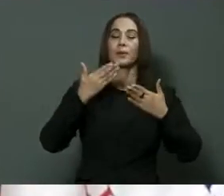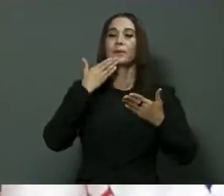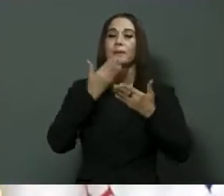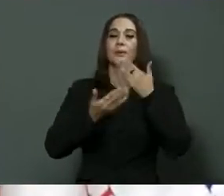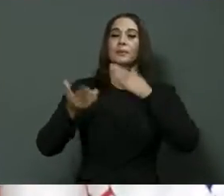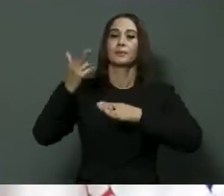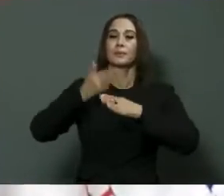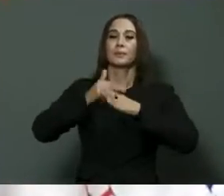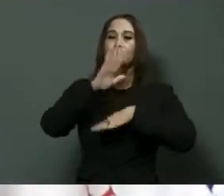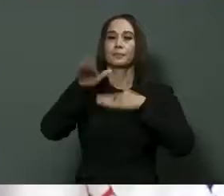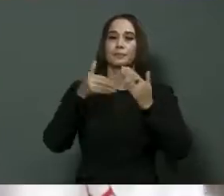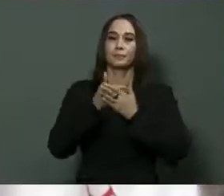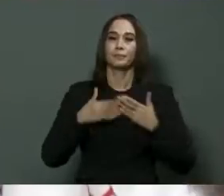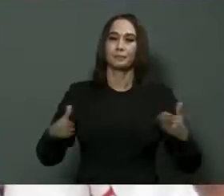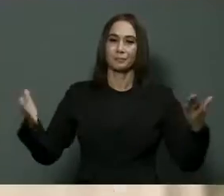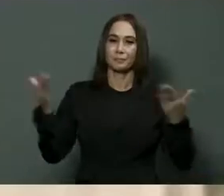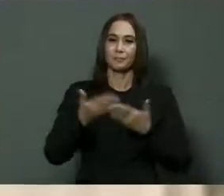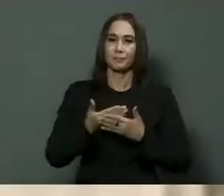buenas tardes para todos.